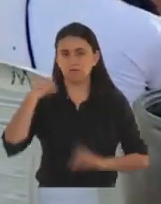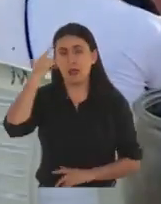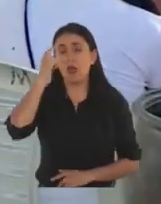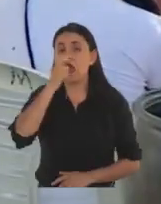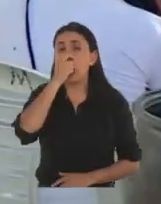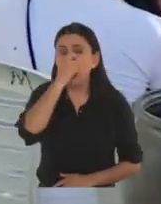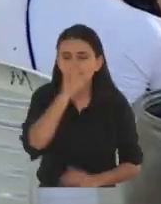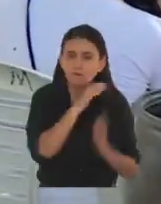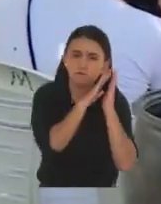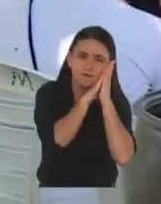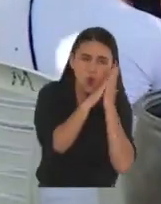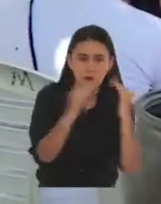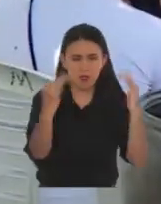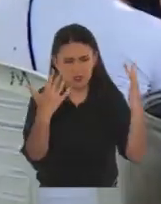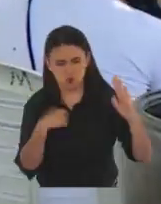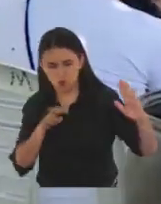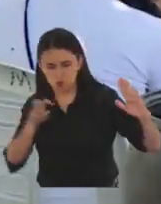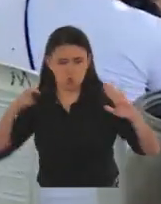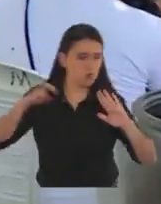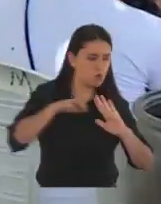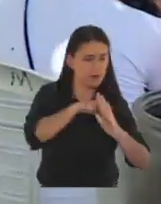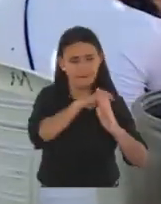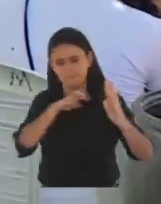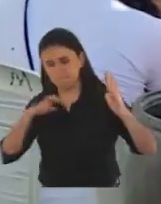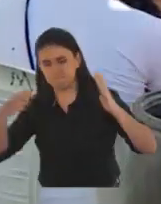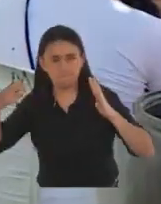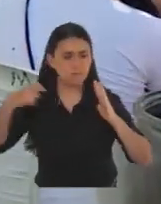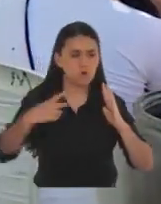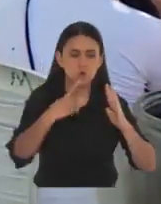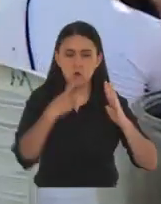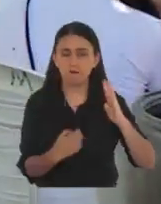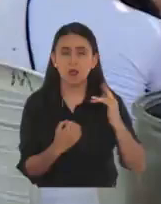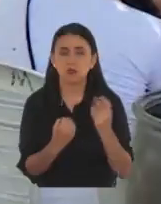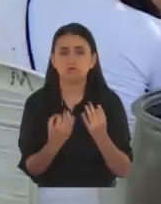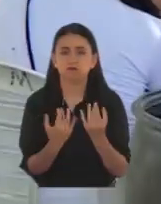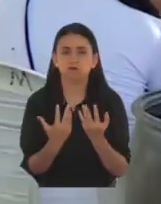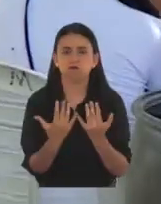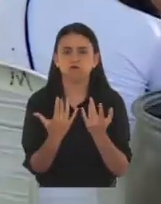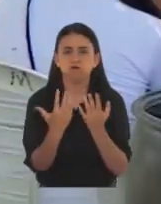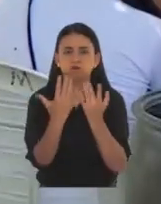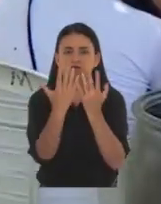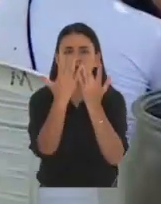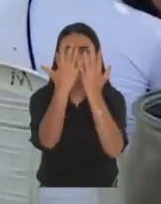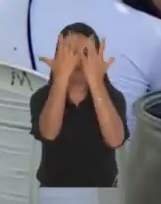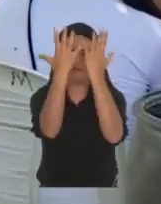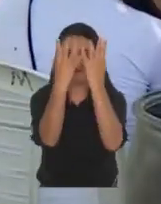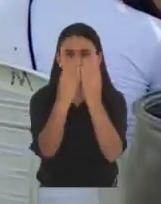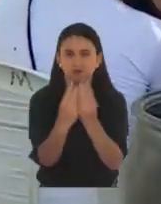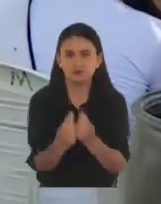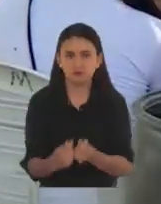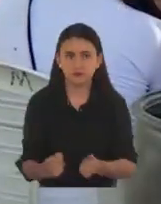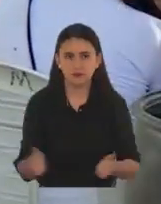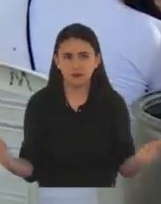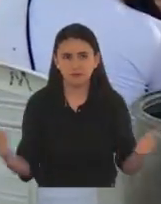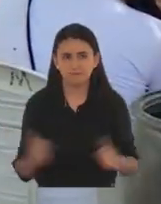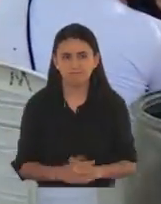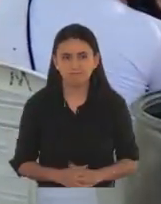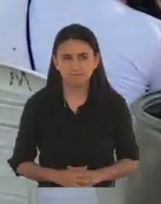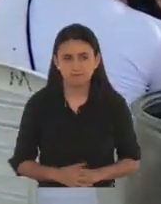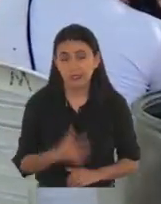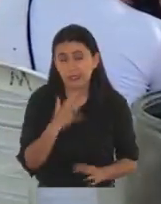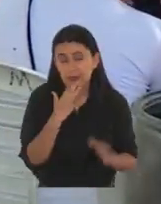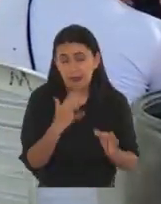no hallábamos qué hacer ni por dónde entrar en la casa. Y empezó a consumirse todo en el cuarto del niño. Y fue algo que no